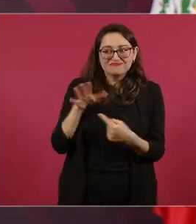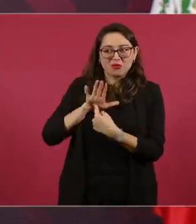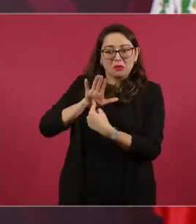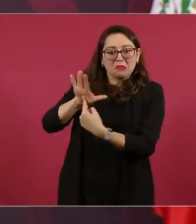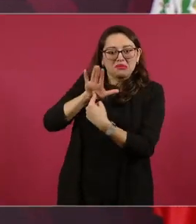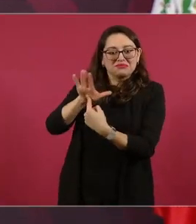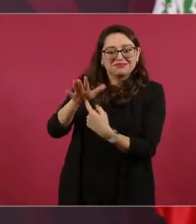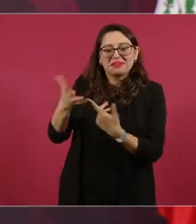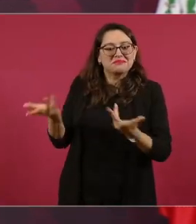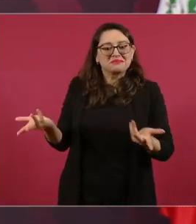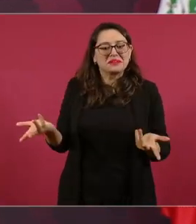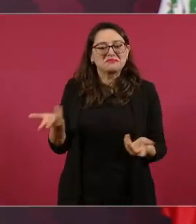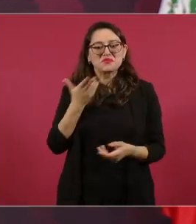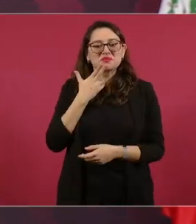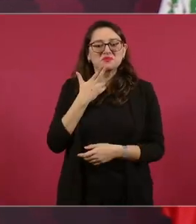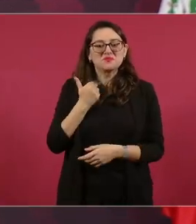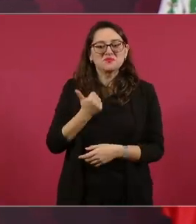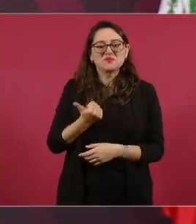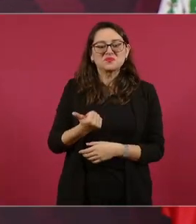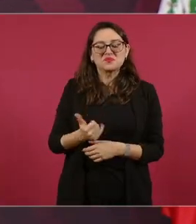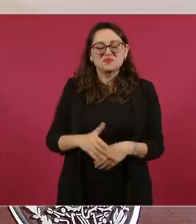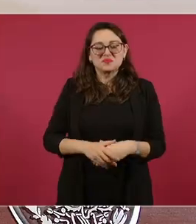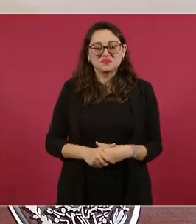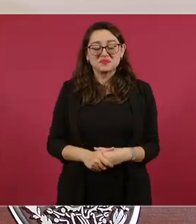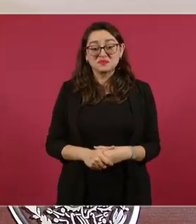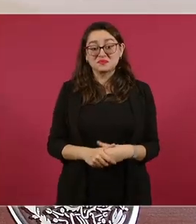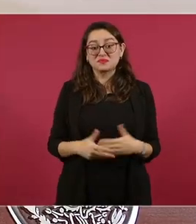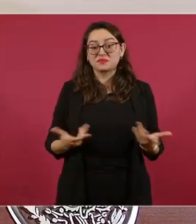además son ideas